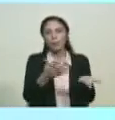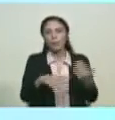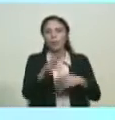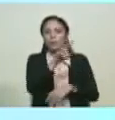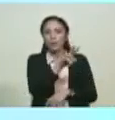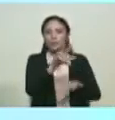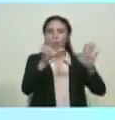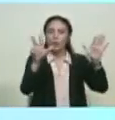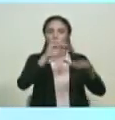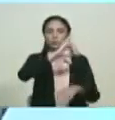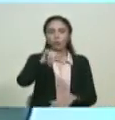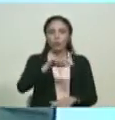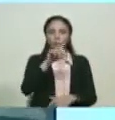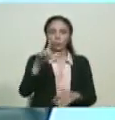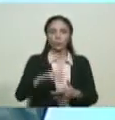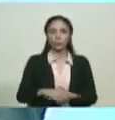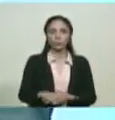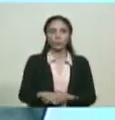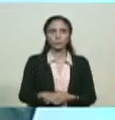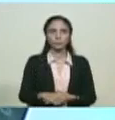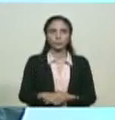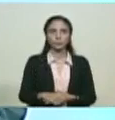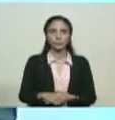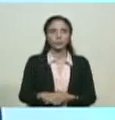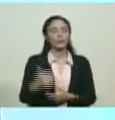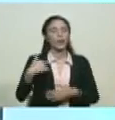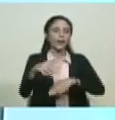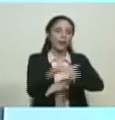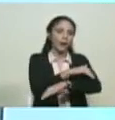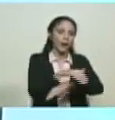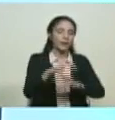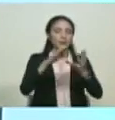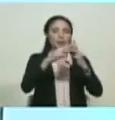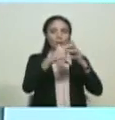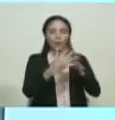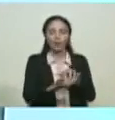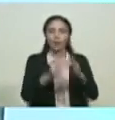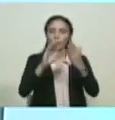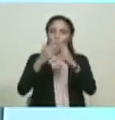congreso vivo en las calles en los barrios